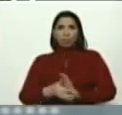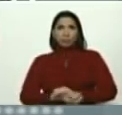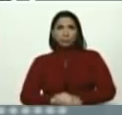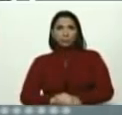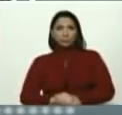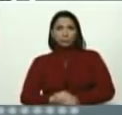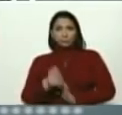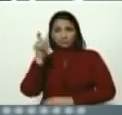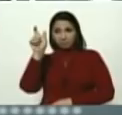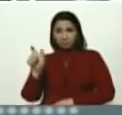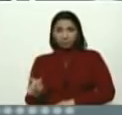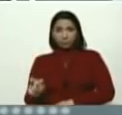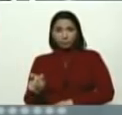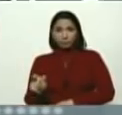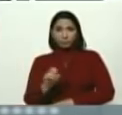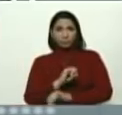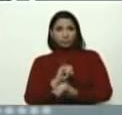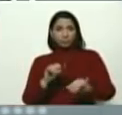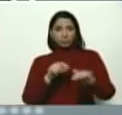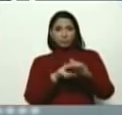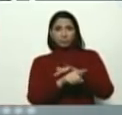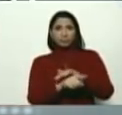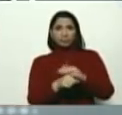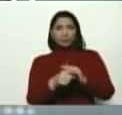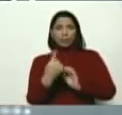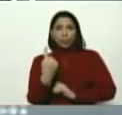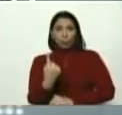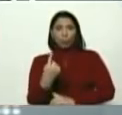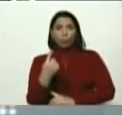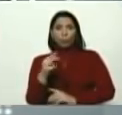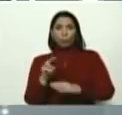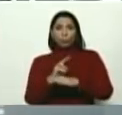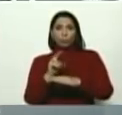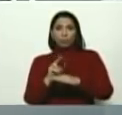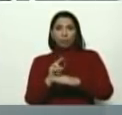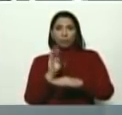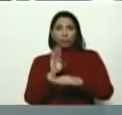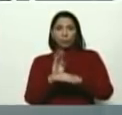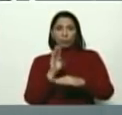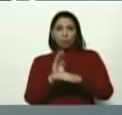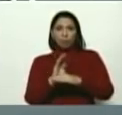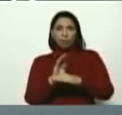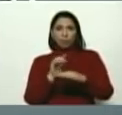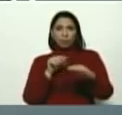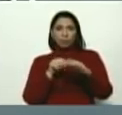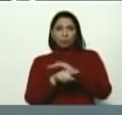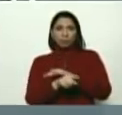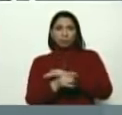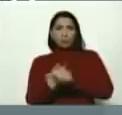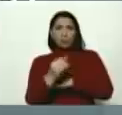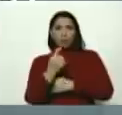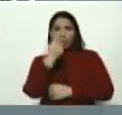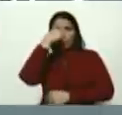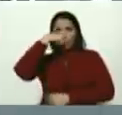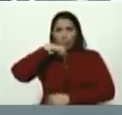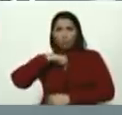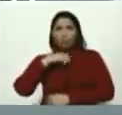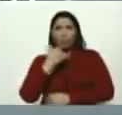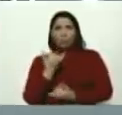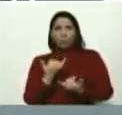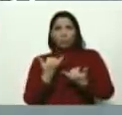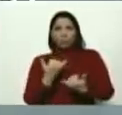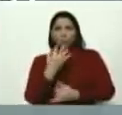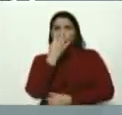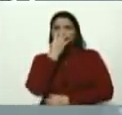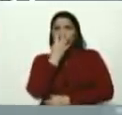Esta persona, bueno, ya fue ingresada a una unidad de cuidados intensivos y está intubada en este momento.